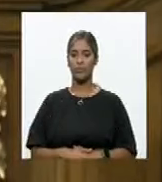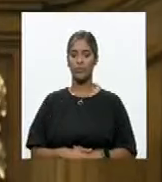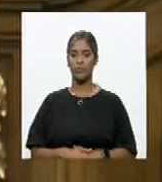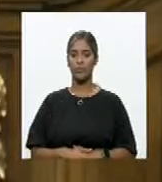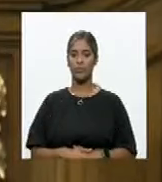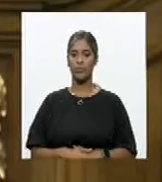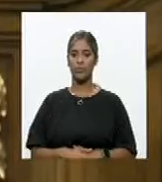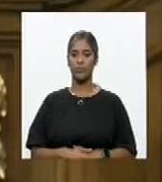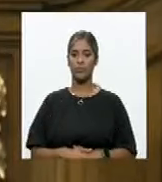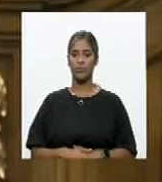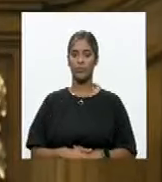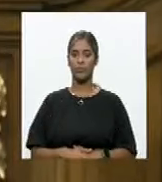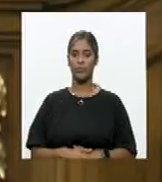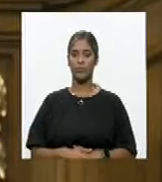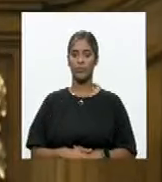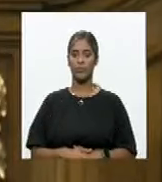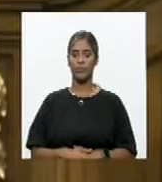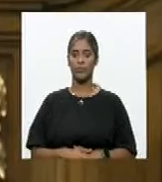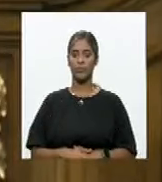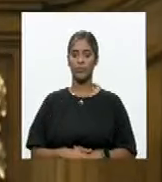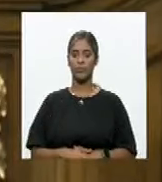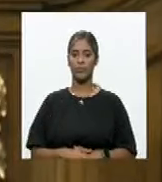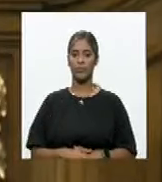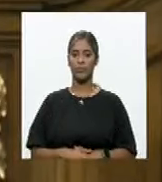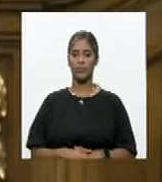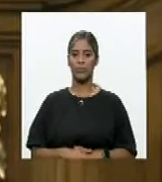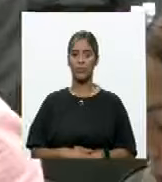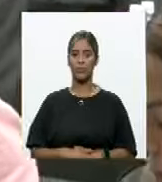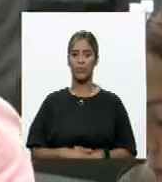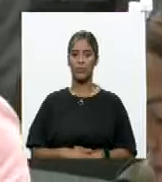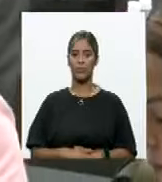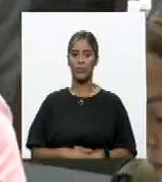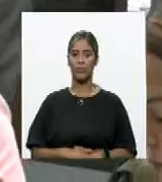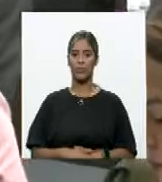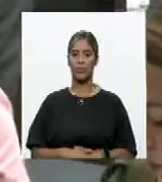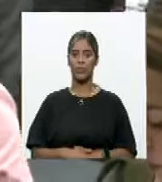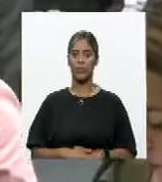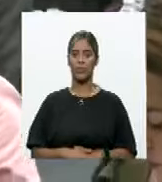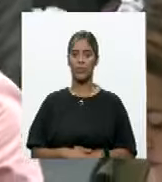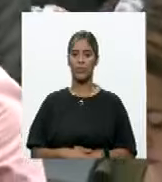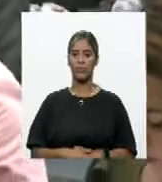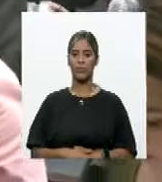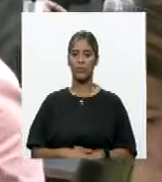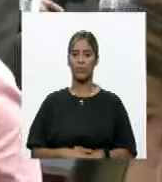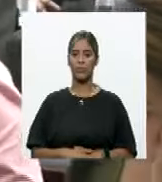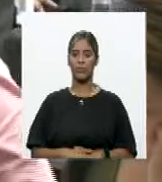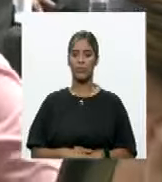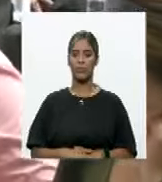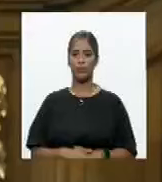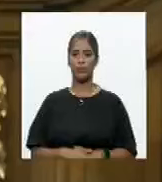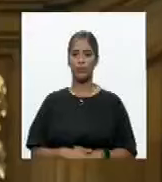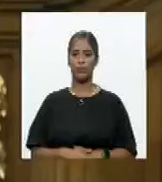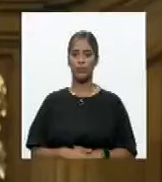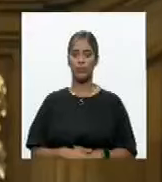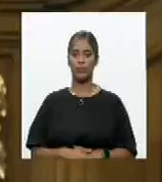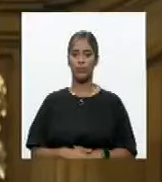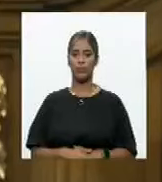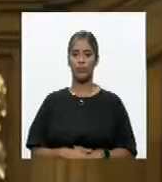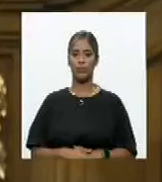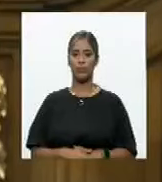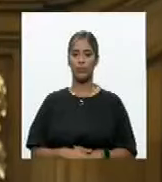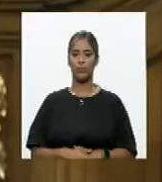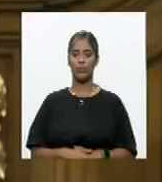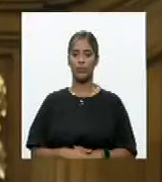Roa Belis Omar Valentín, Rodríguez Rodríguez María Luisa, Romero